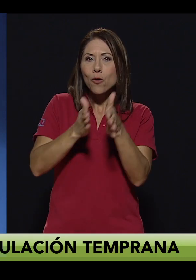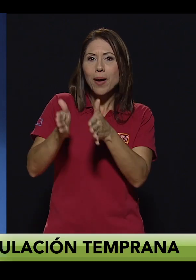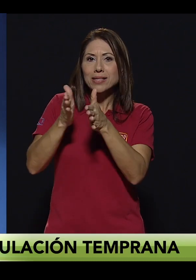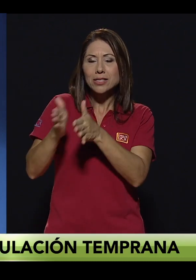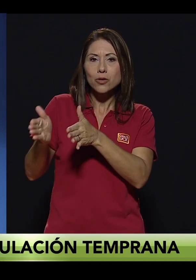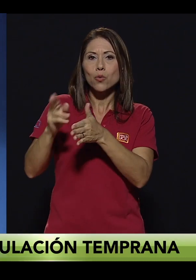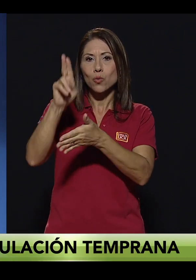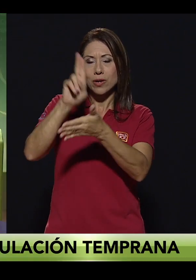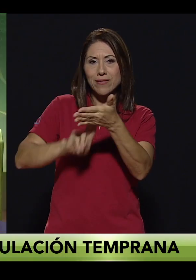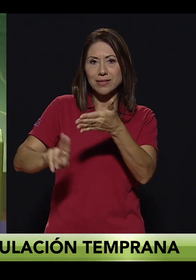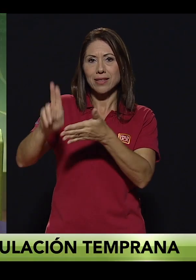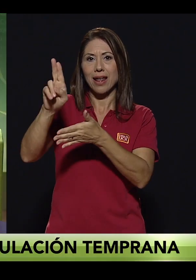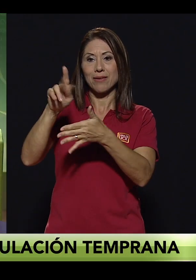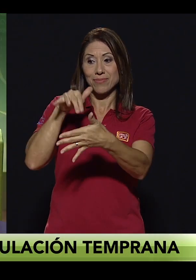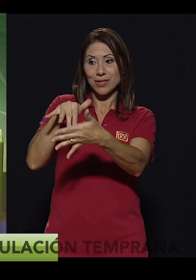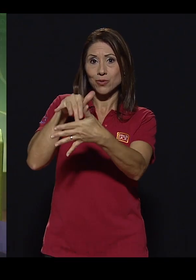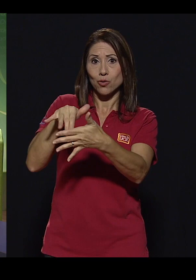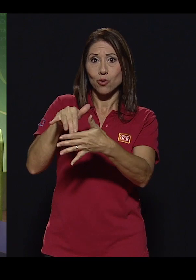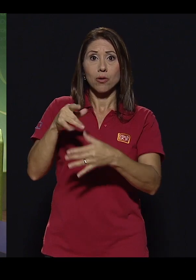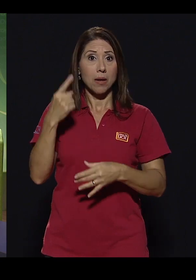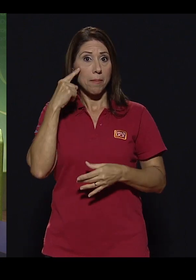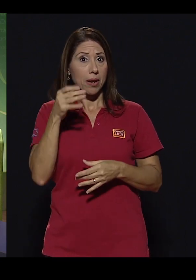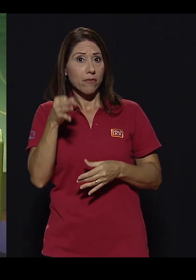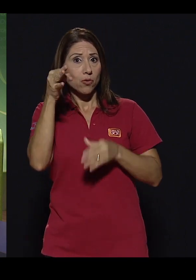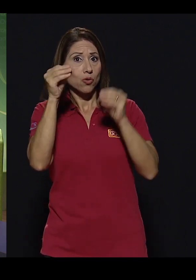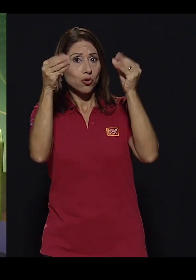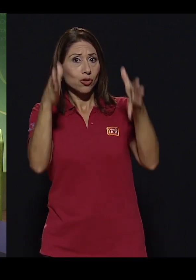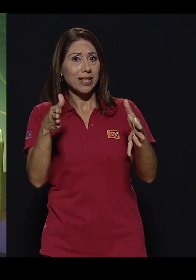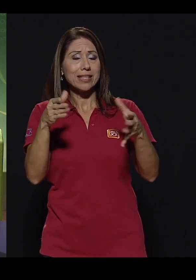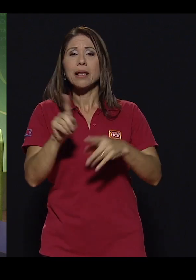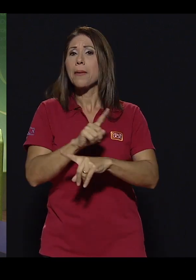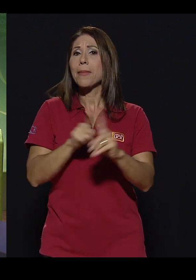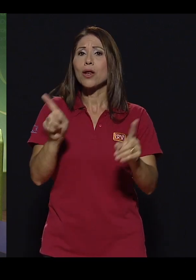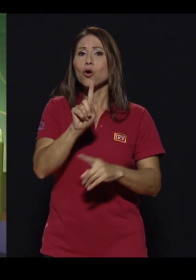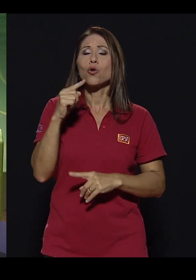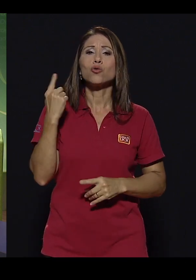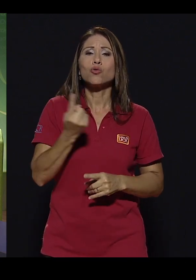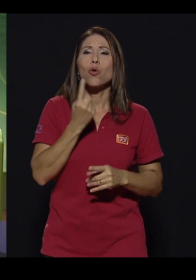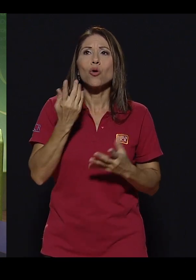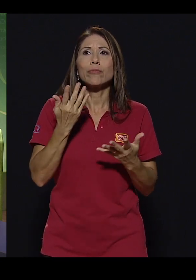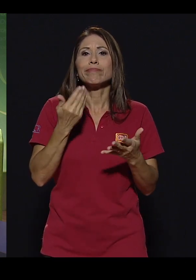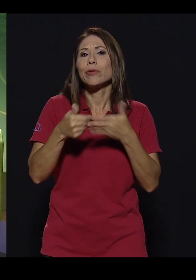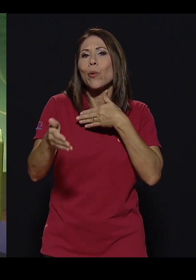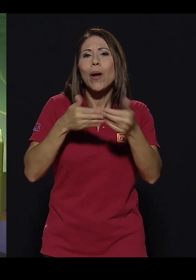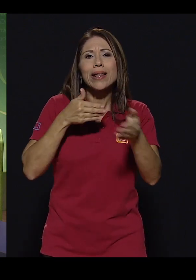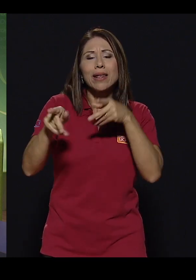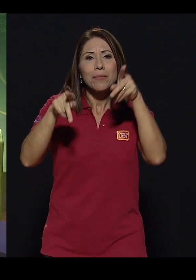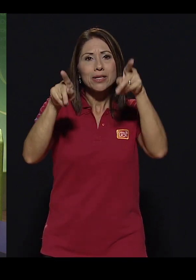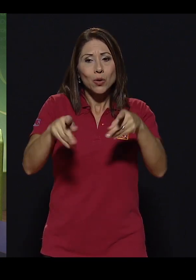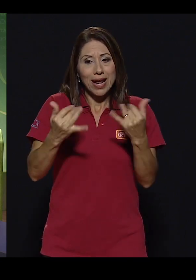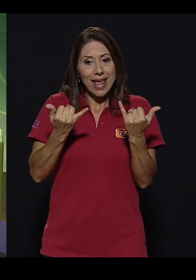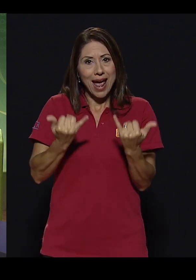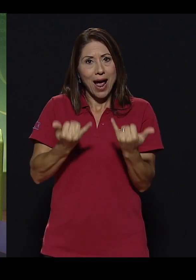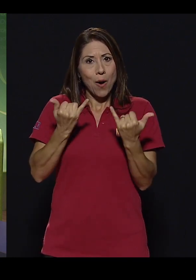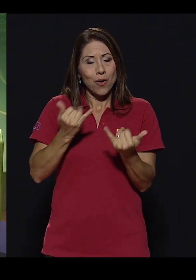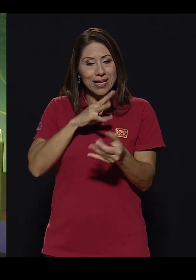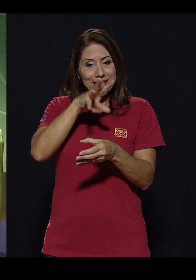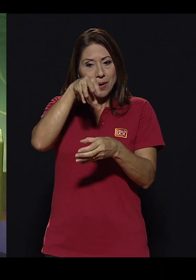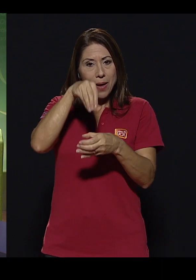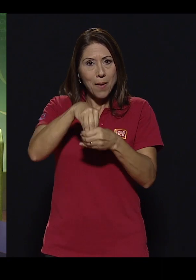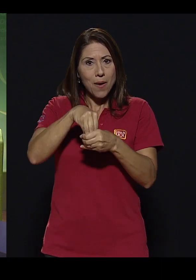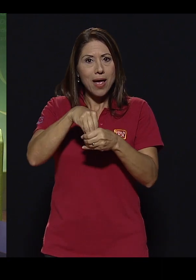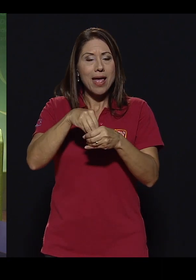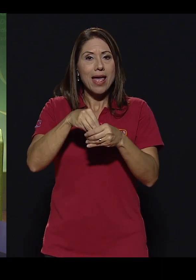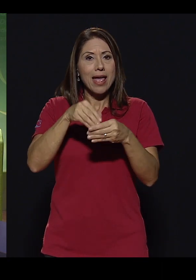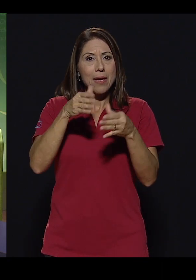universitaria pero no no solo de cualquier de cualquier persona que esté en procesos de formación docente en